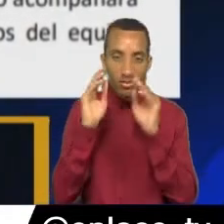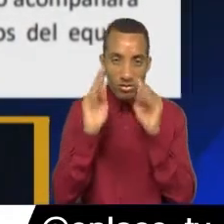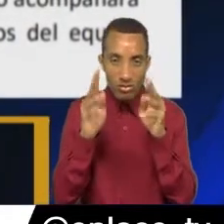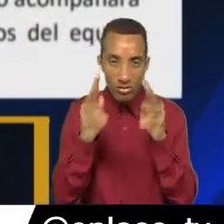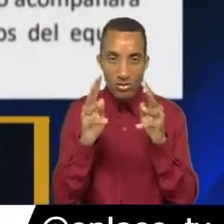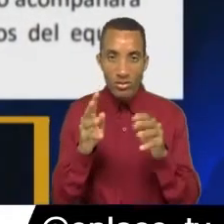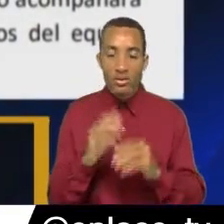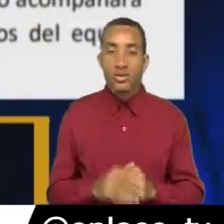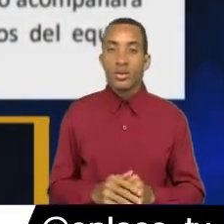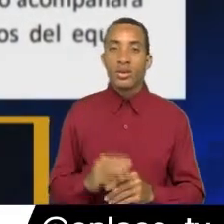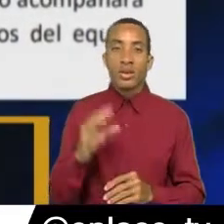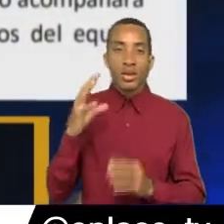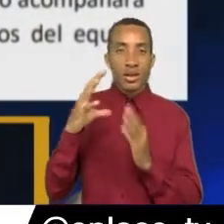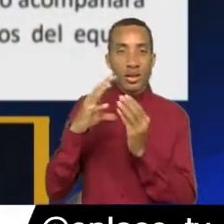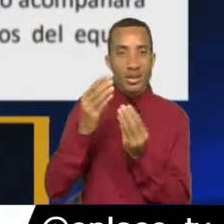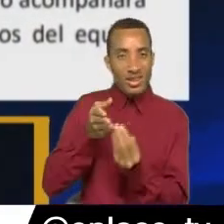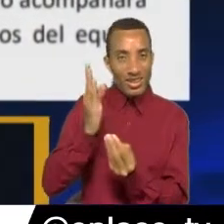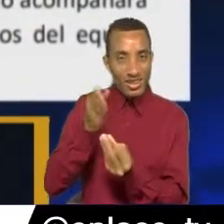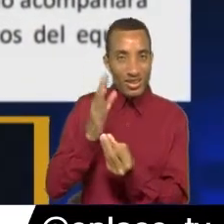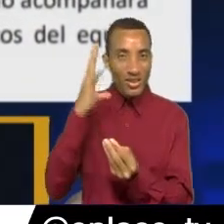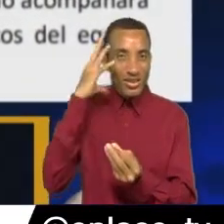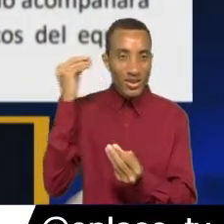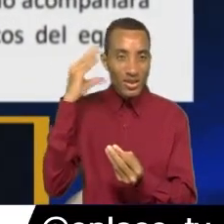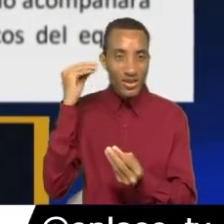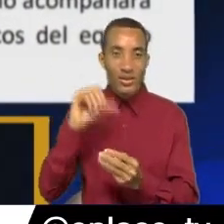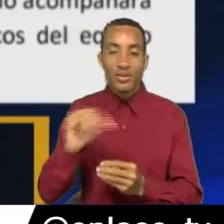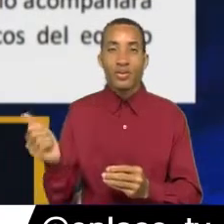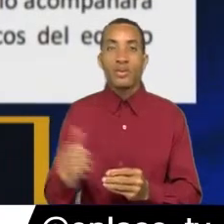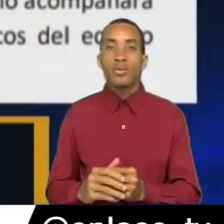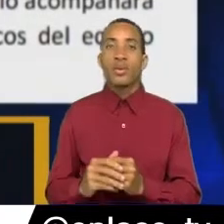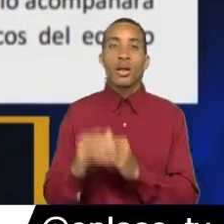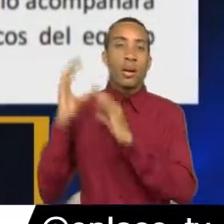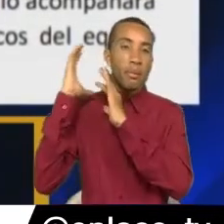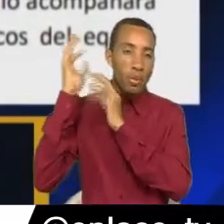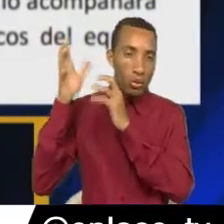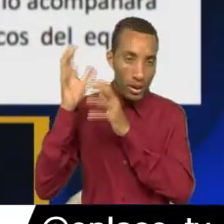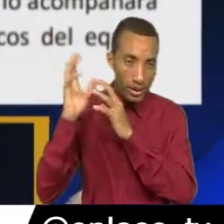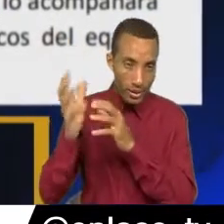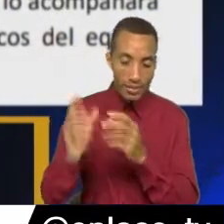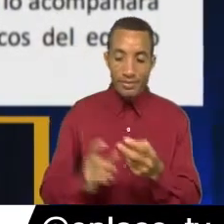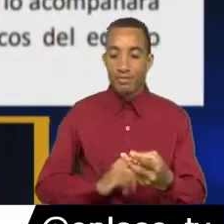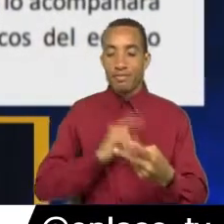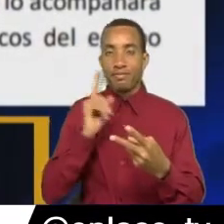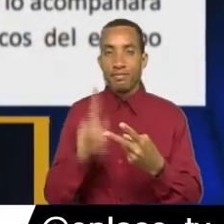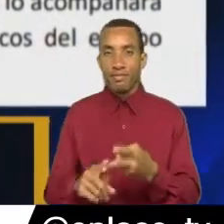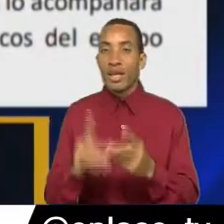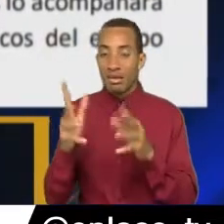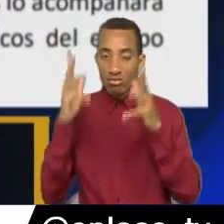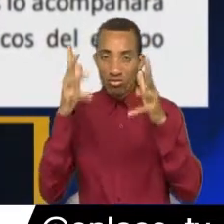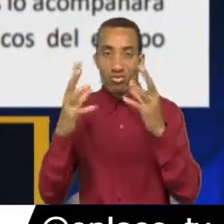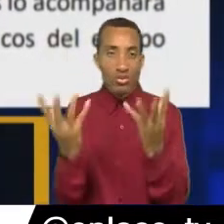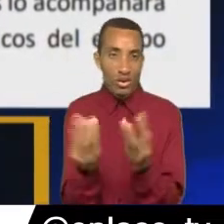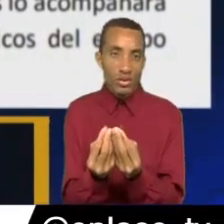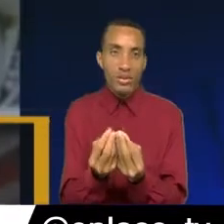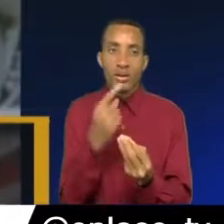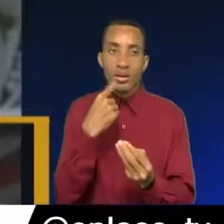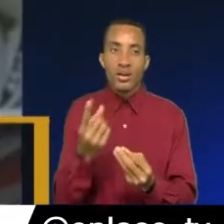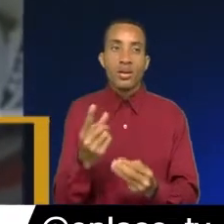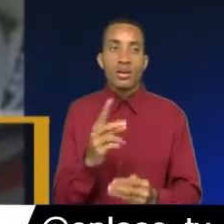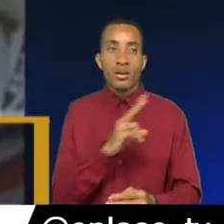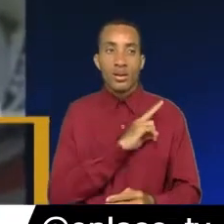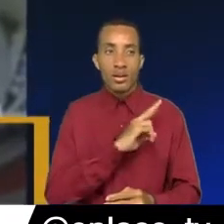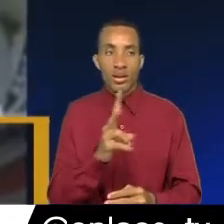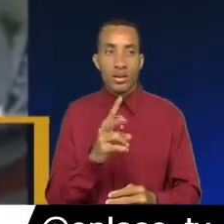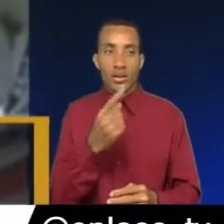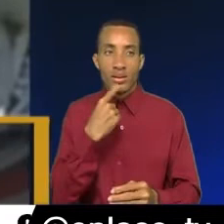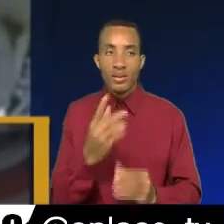Además, tiene amplia experiencia en las divisiones menores y fútbol base con Boca Juniors de Cali y la Liga Vallecaucana de este deporte. Por otro